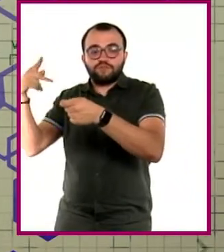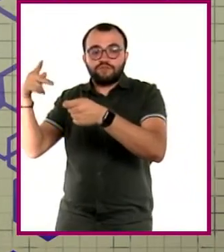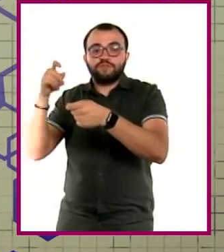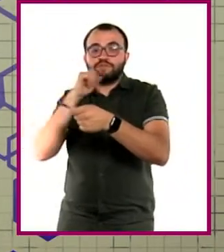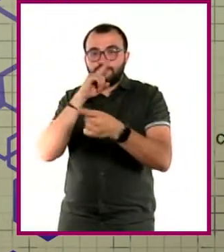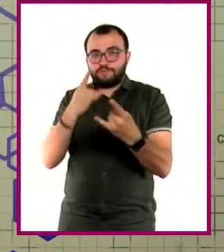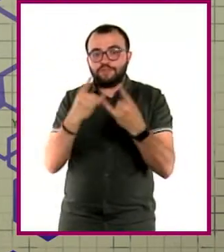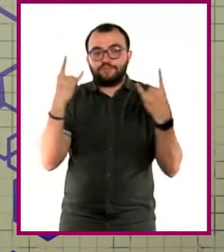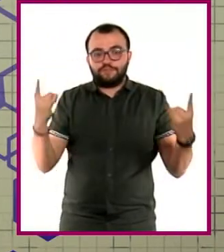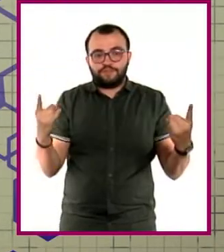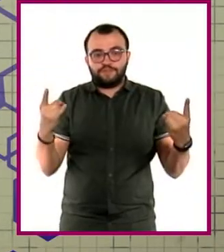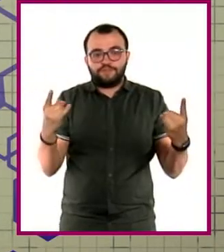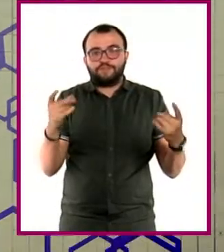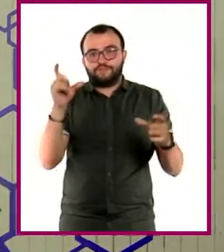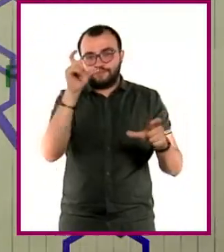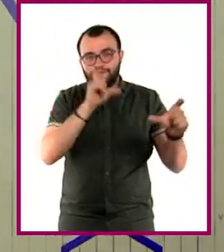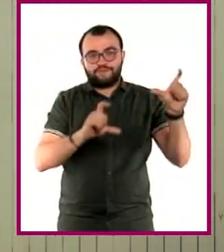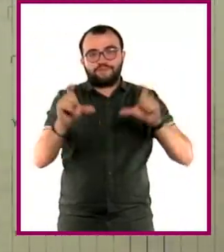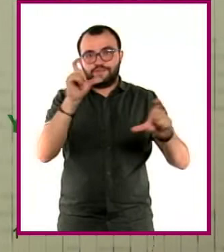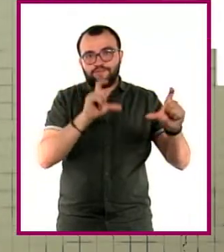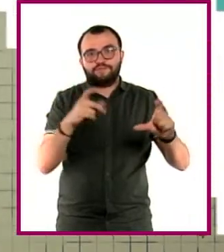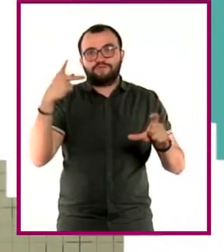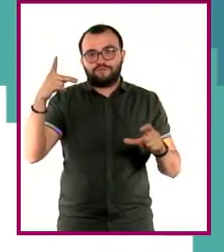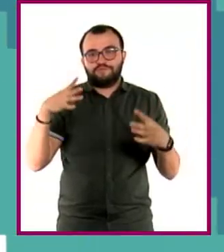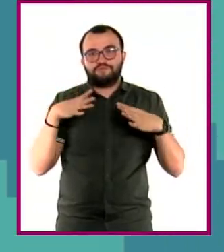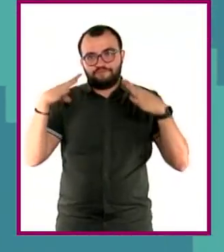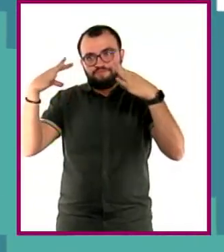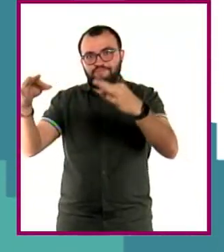en la historia de la química.